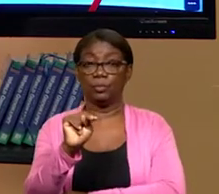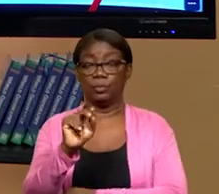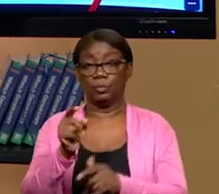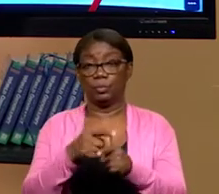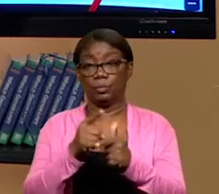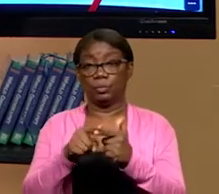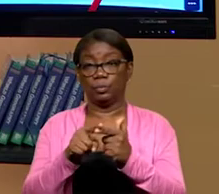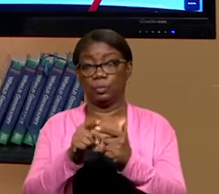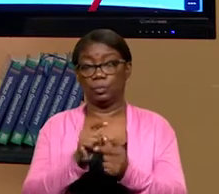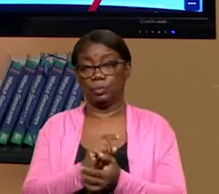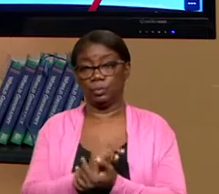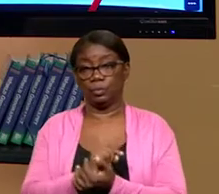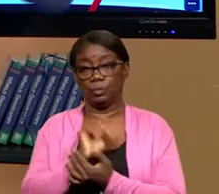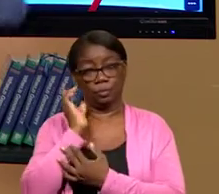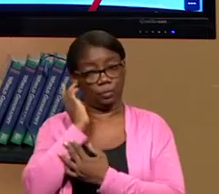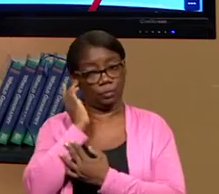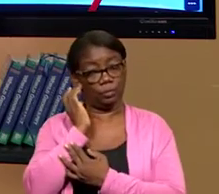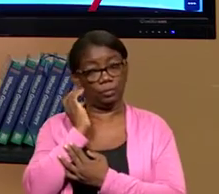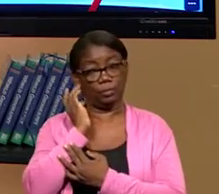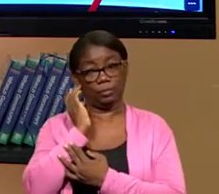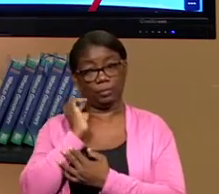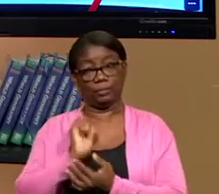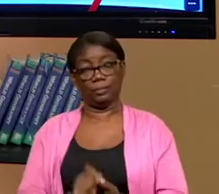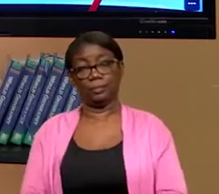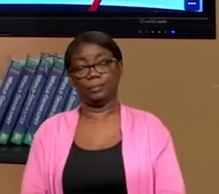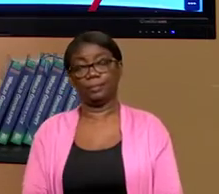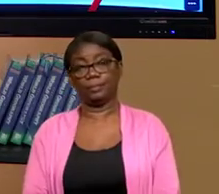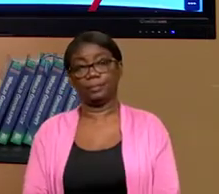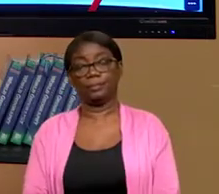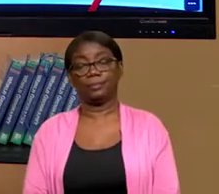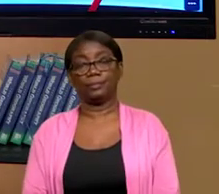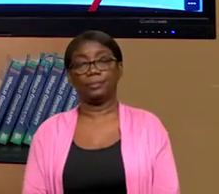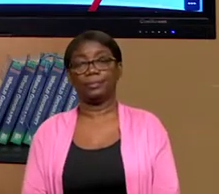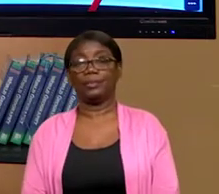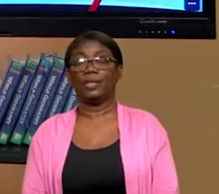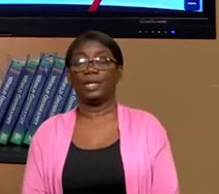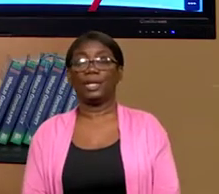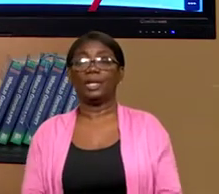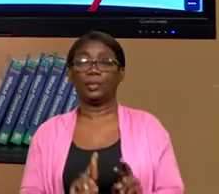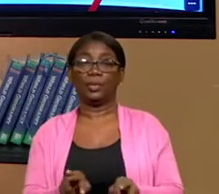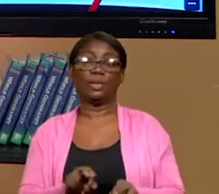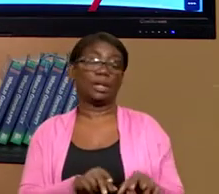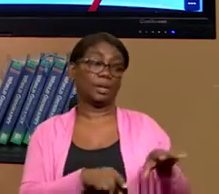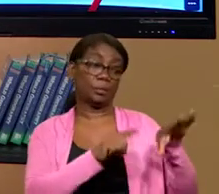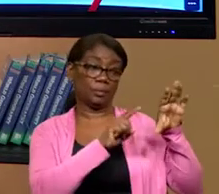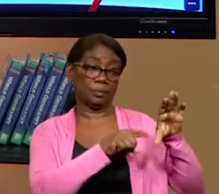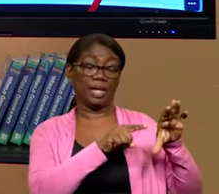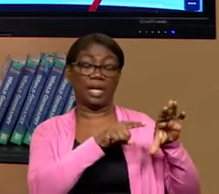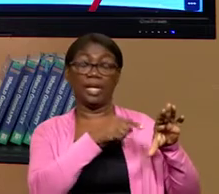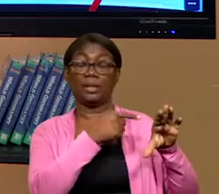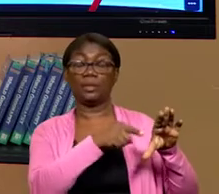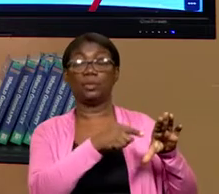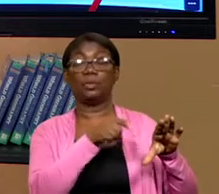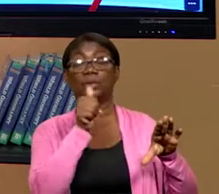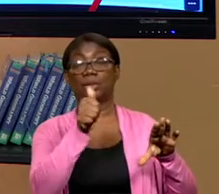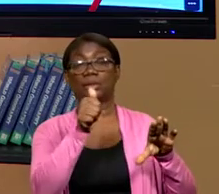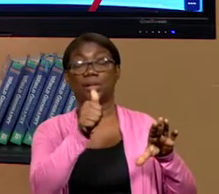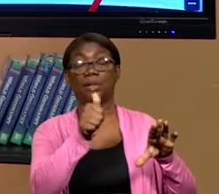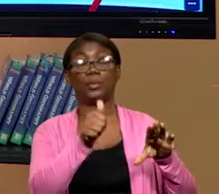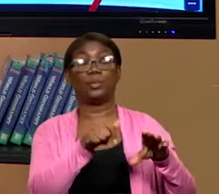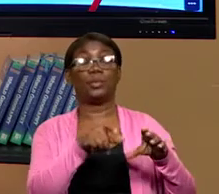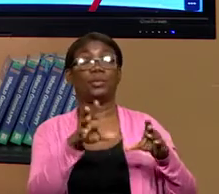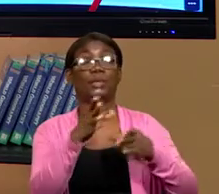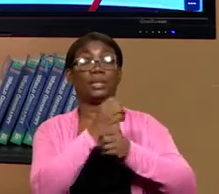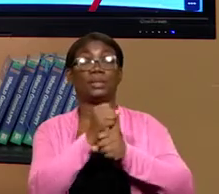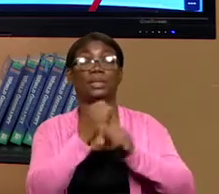Decodificación de la señal. ¿Ok? Esa sería la respuesta. Ya los dejo con este material para que ustedes lo puedan resolver